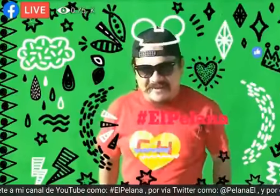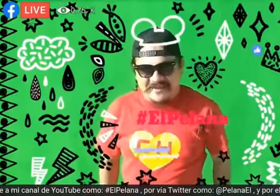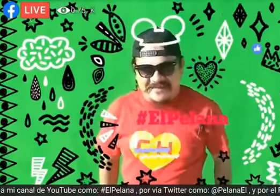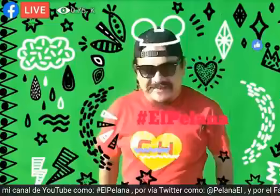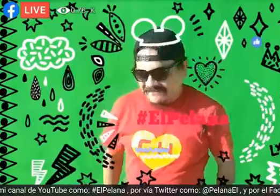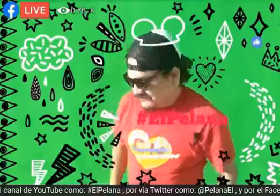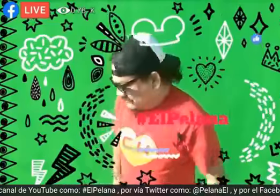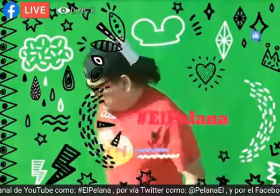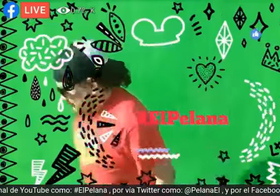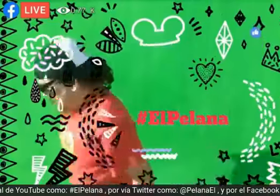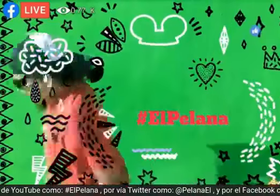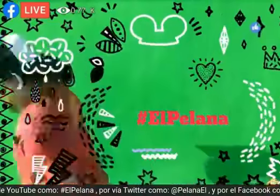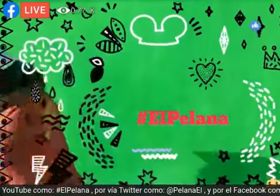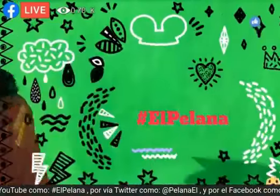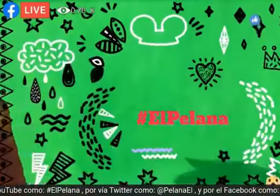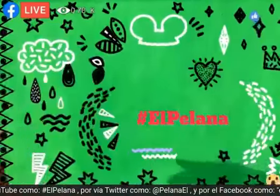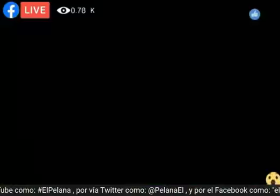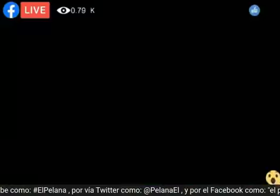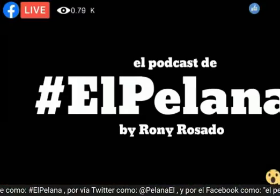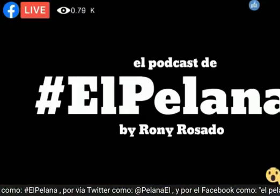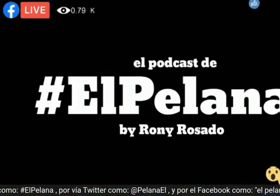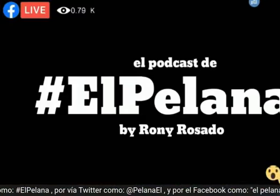Bienvenidos a la campechana.